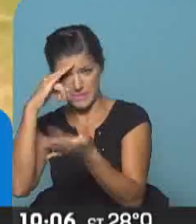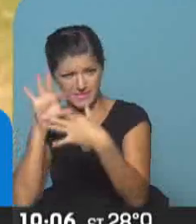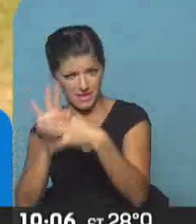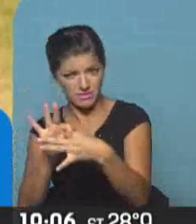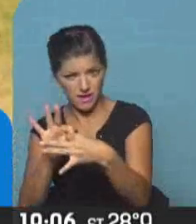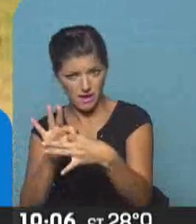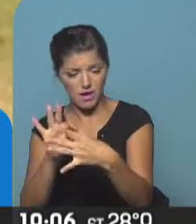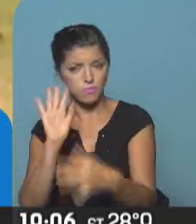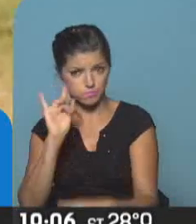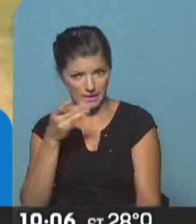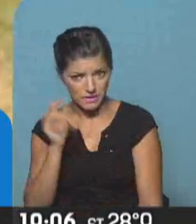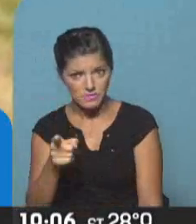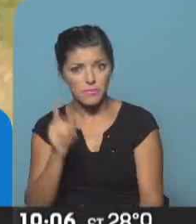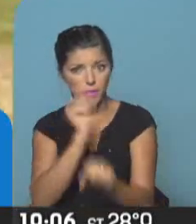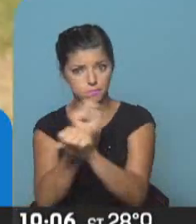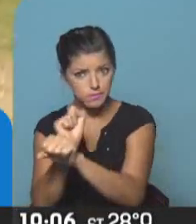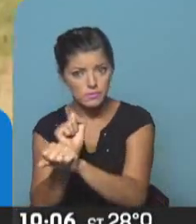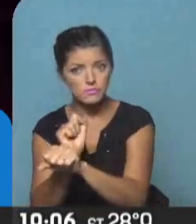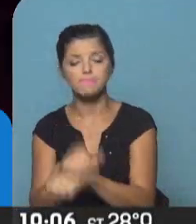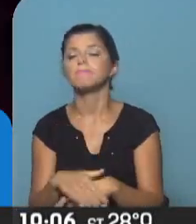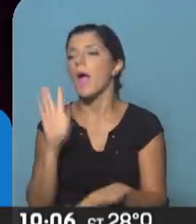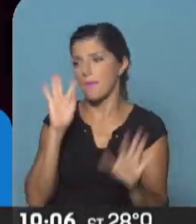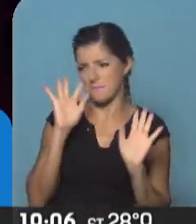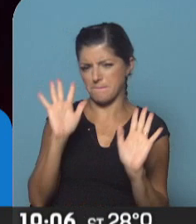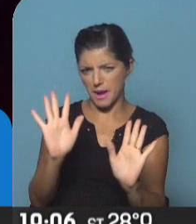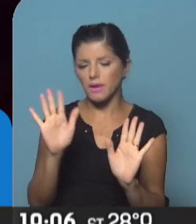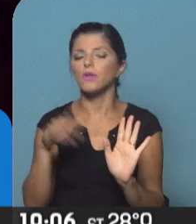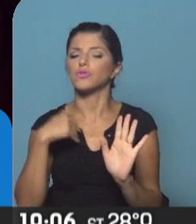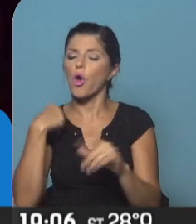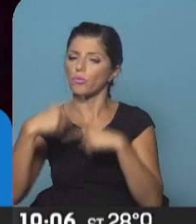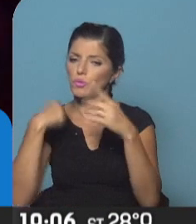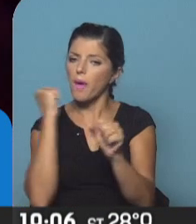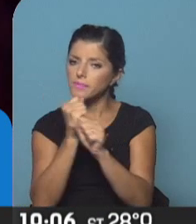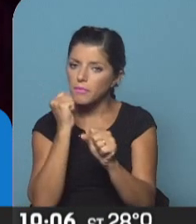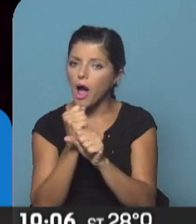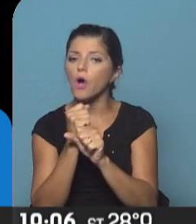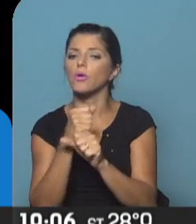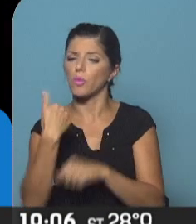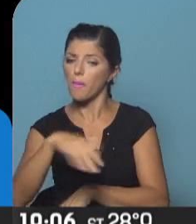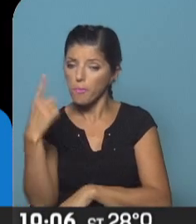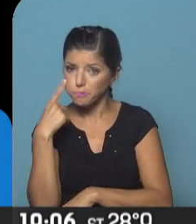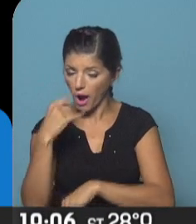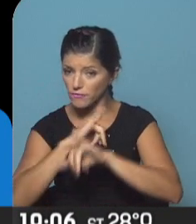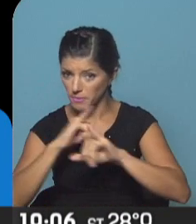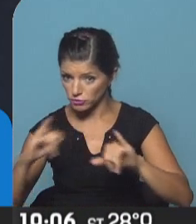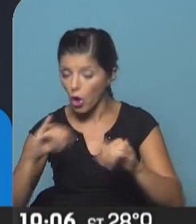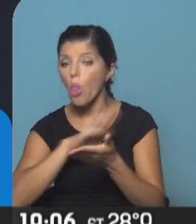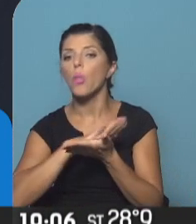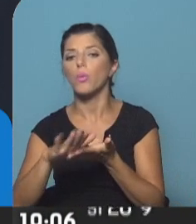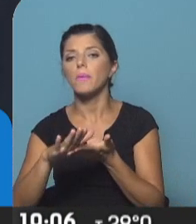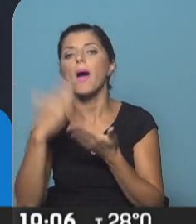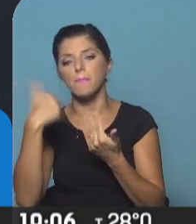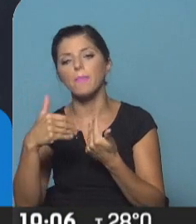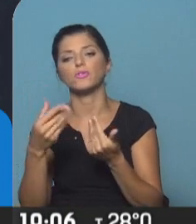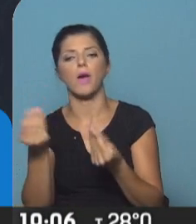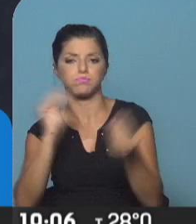detenciones? Veremos, pero estamos trabajando y a medida que nos vayan acercando información de nuevos hechos y nuevos imputados se podrá ir